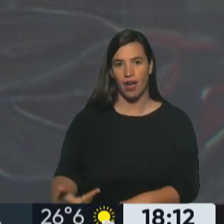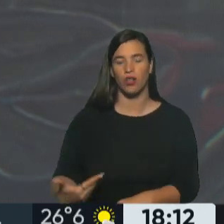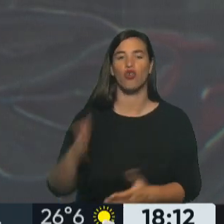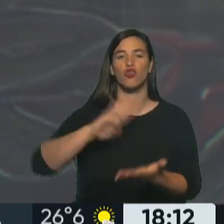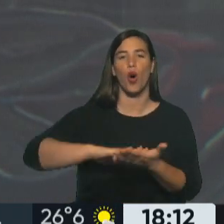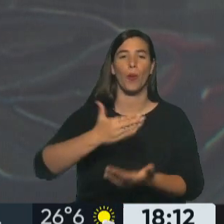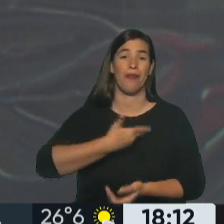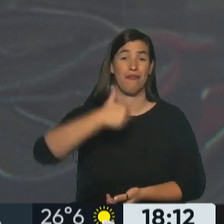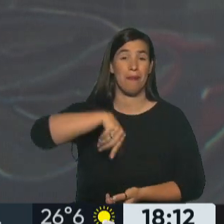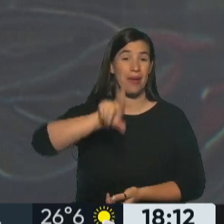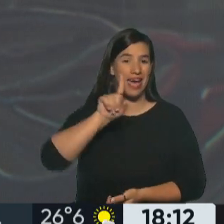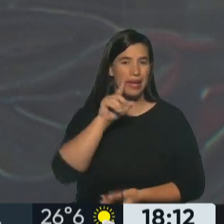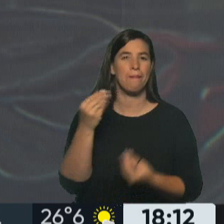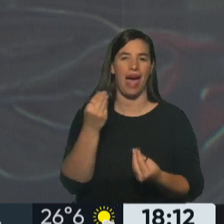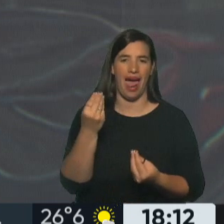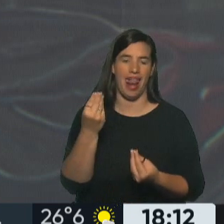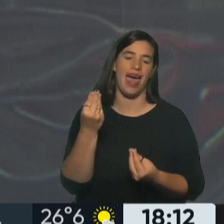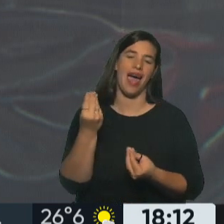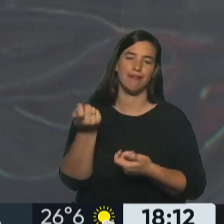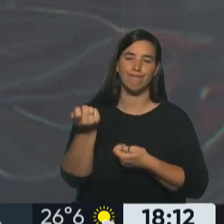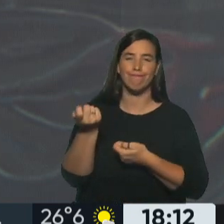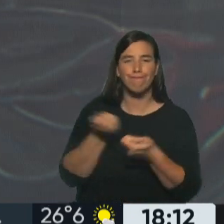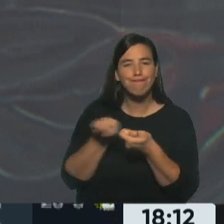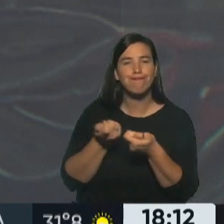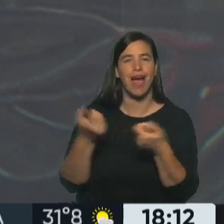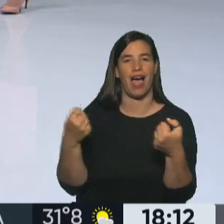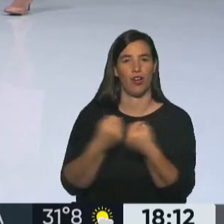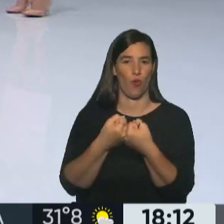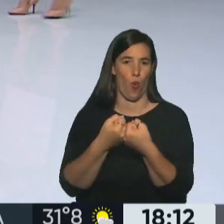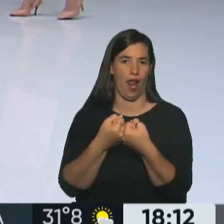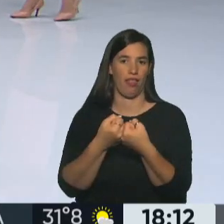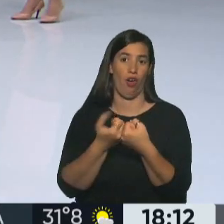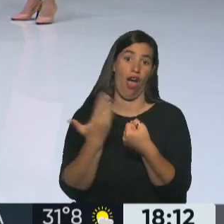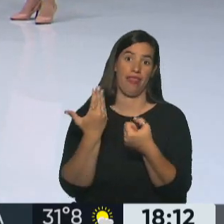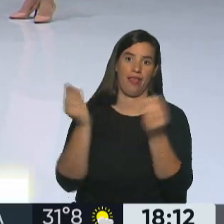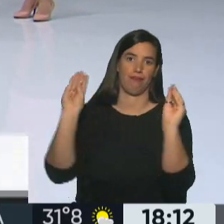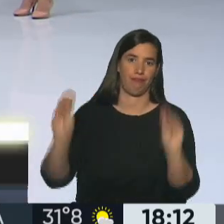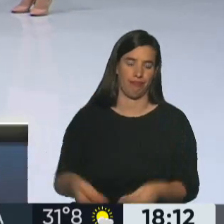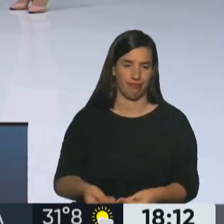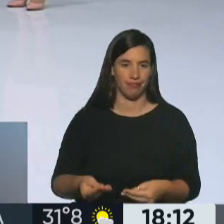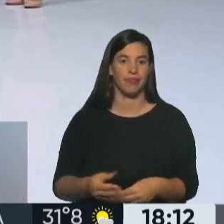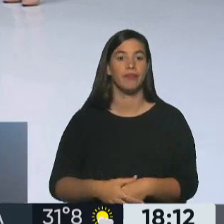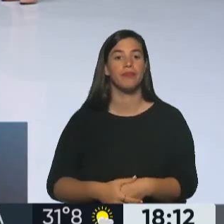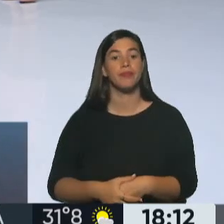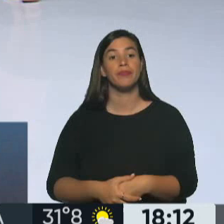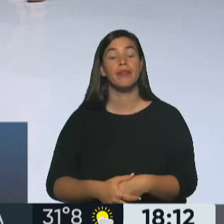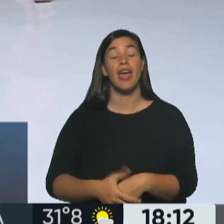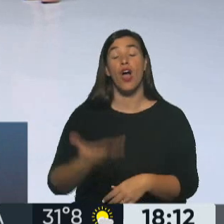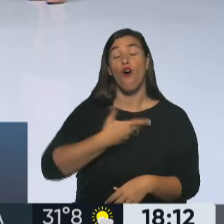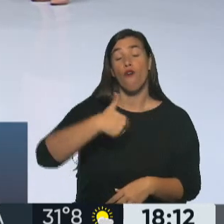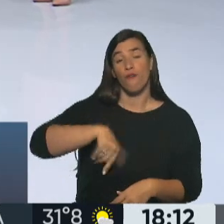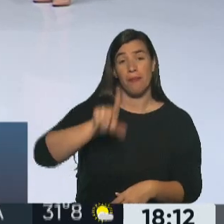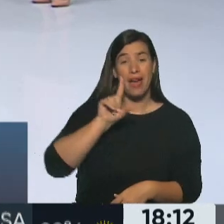para renegociar un acuerdo que estaba caído. ¿No es así, Rulo de la Torre? Exactamente, por incumplimiento de las metas con el fondo ya